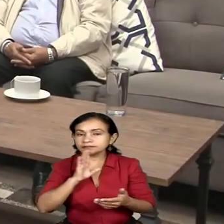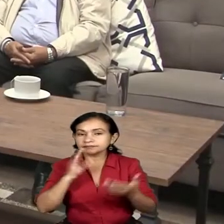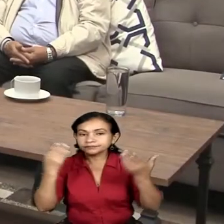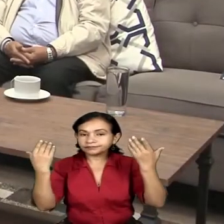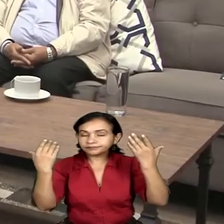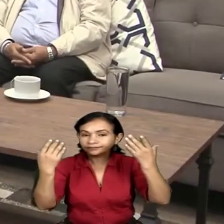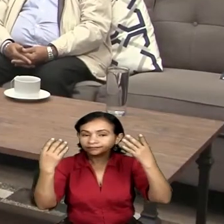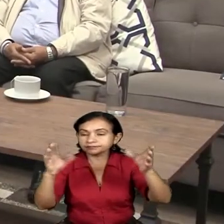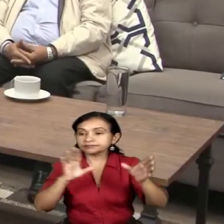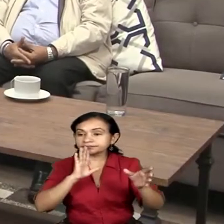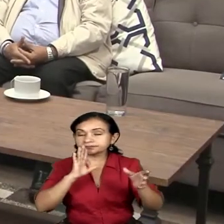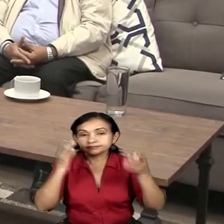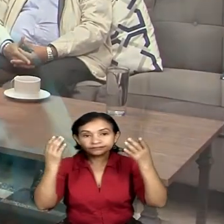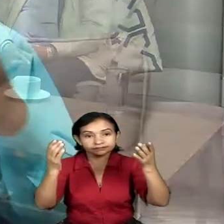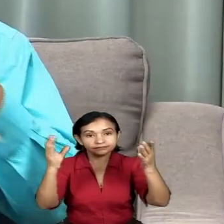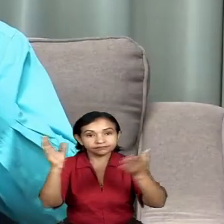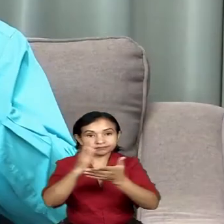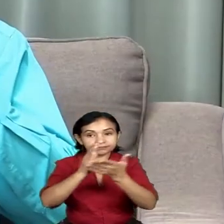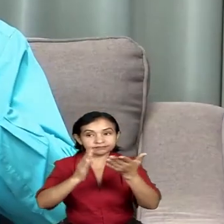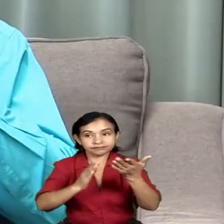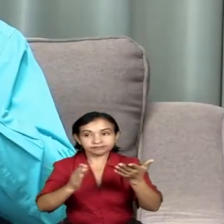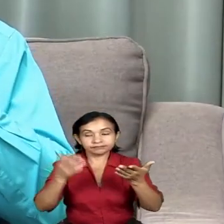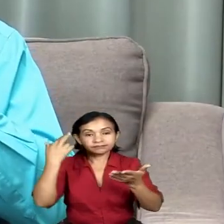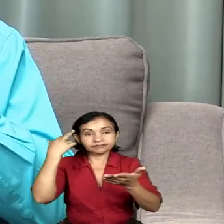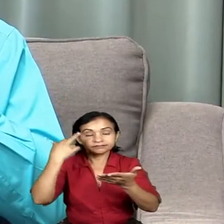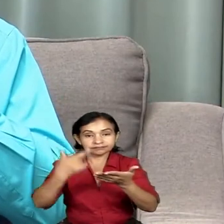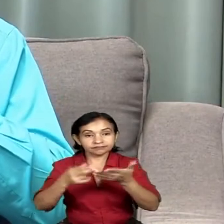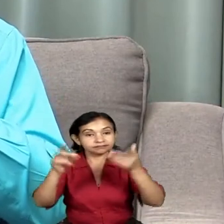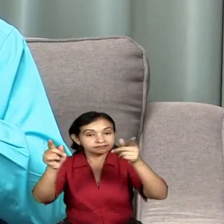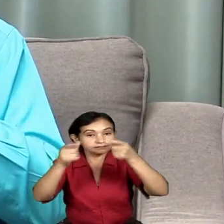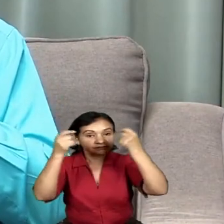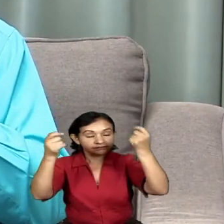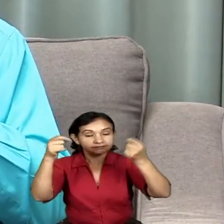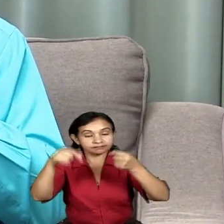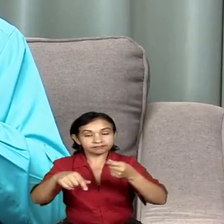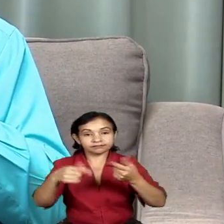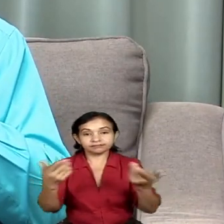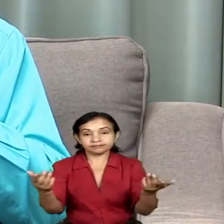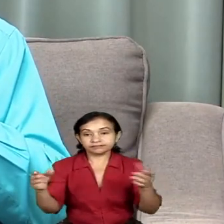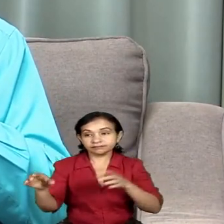precisamente tendrán lugar a realizarse en conmemoración de la gesta,